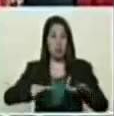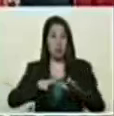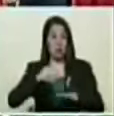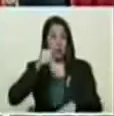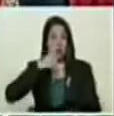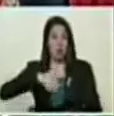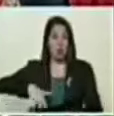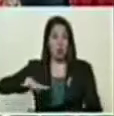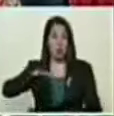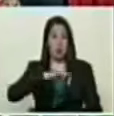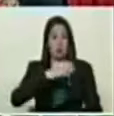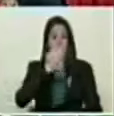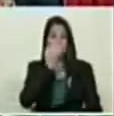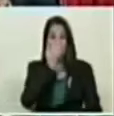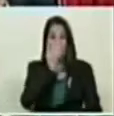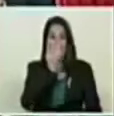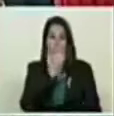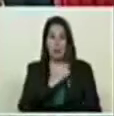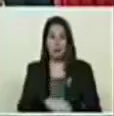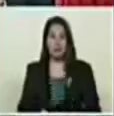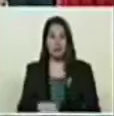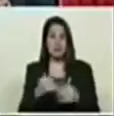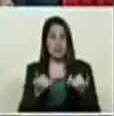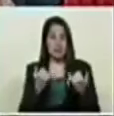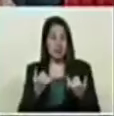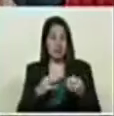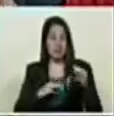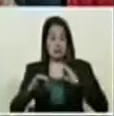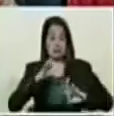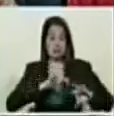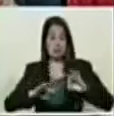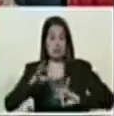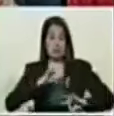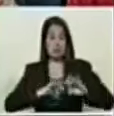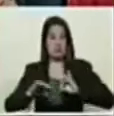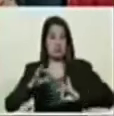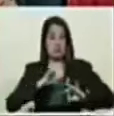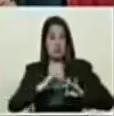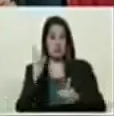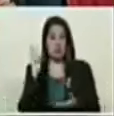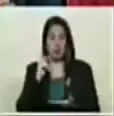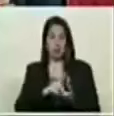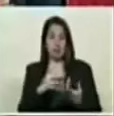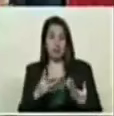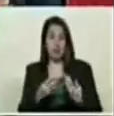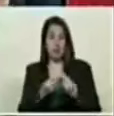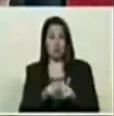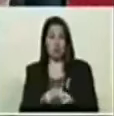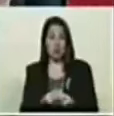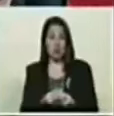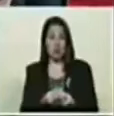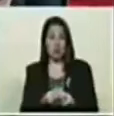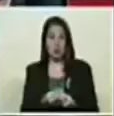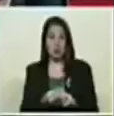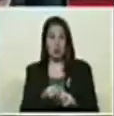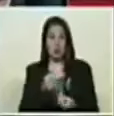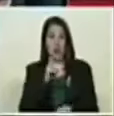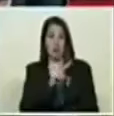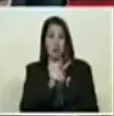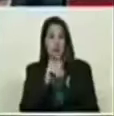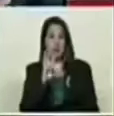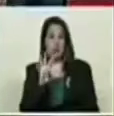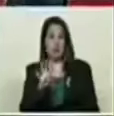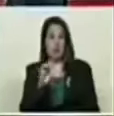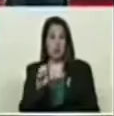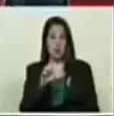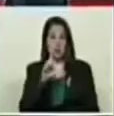trabajando por el pueblo. Y desde ya me preparo para estar aquí junto a ustedes ese 24